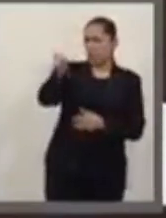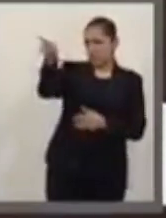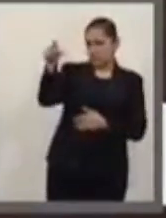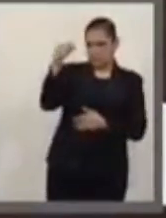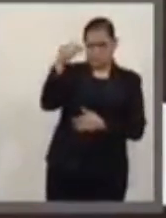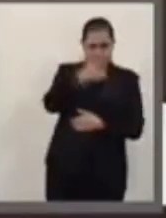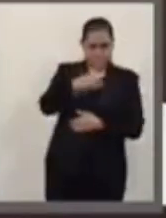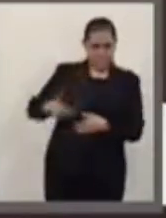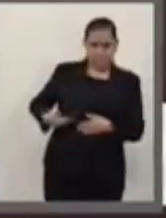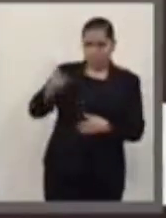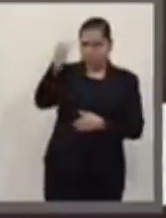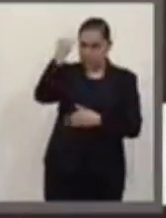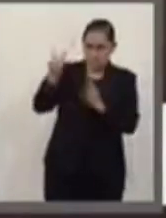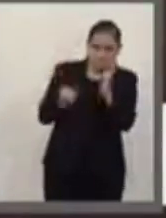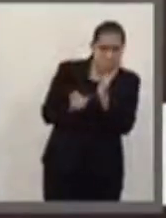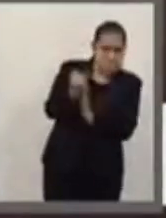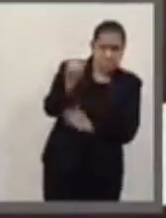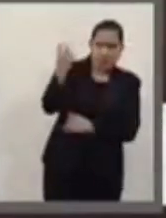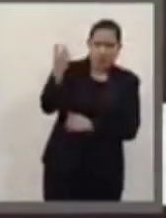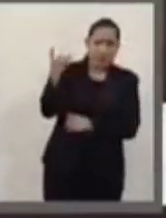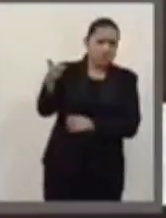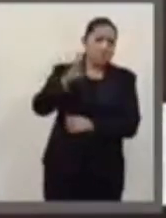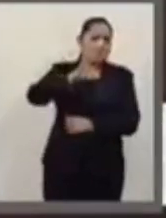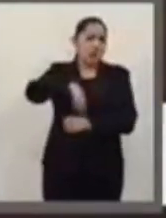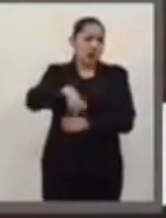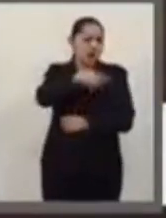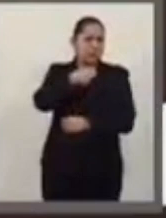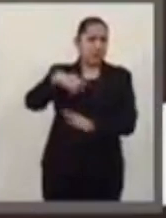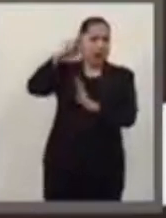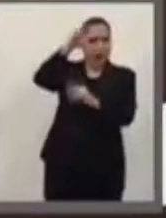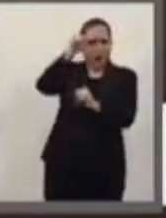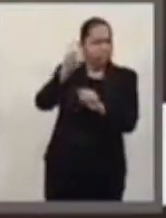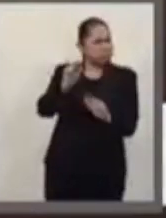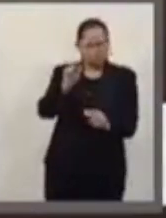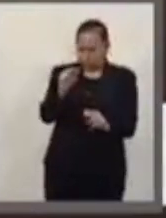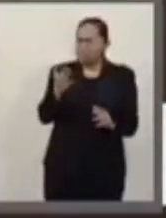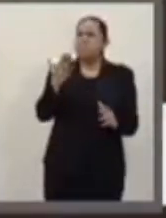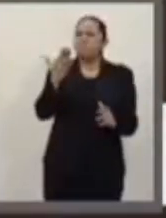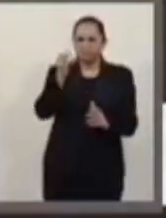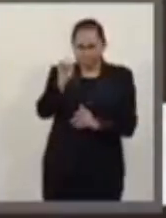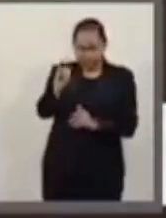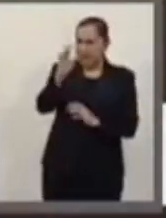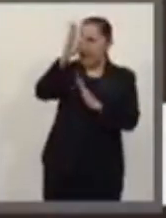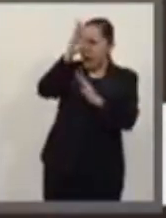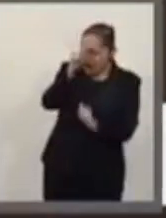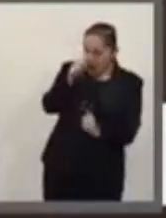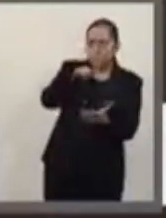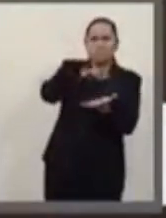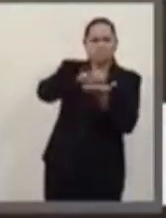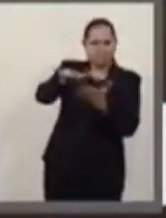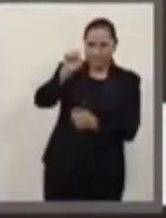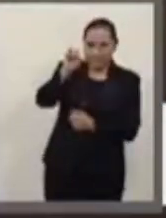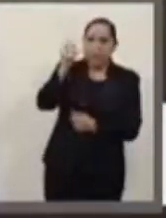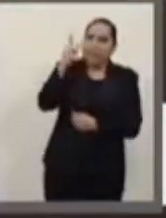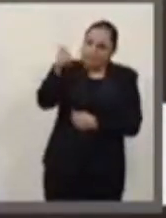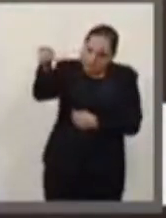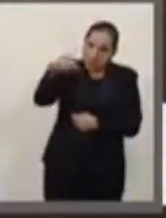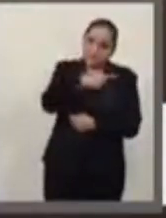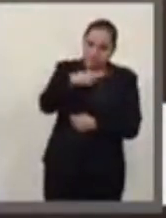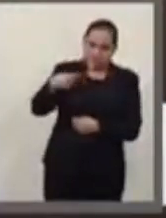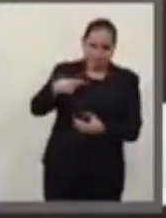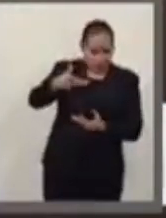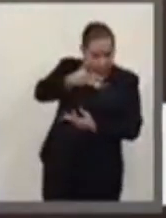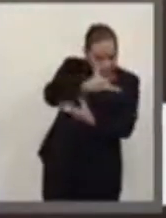la manera clara con que combate este ilícito, pero eso merece explicaciones. Estimados